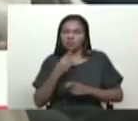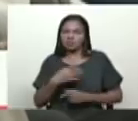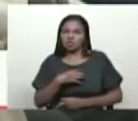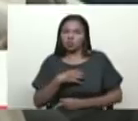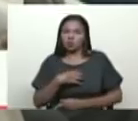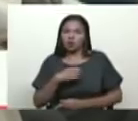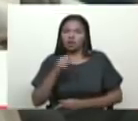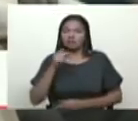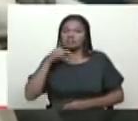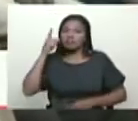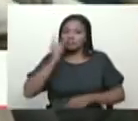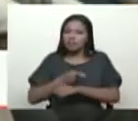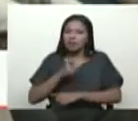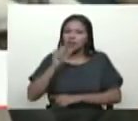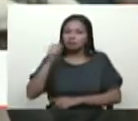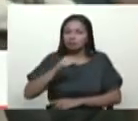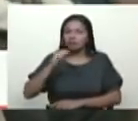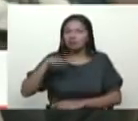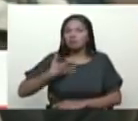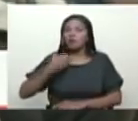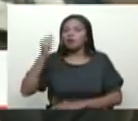Sí se debe y sí se puede.